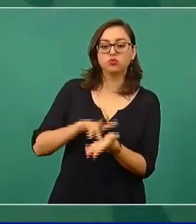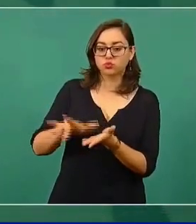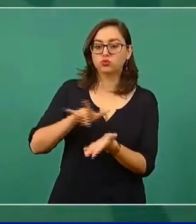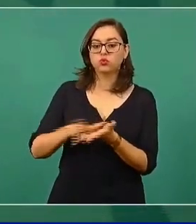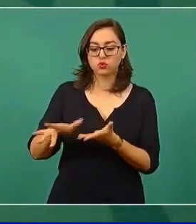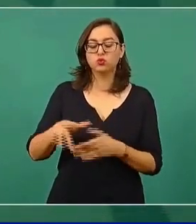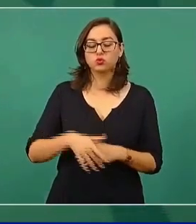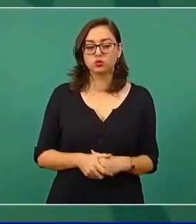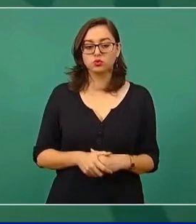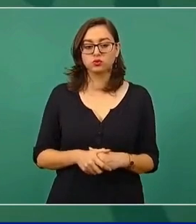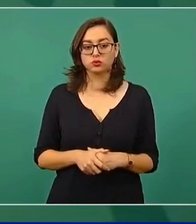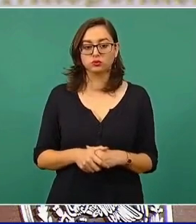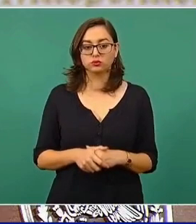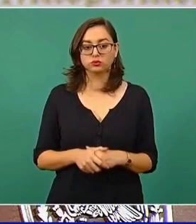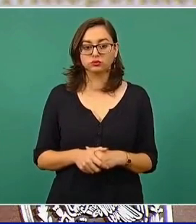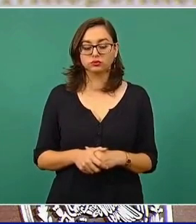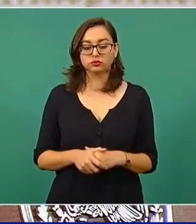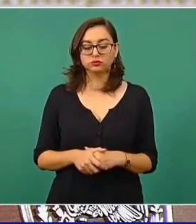porque